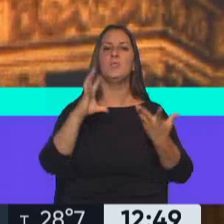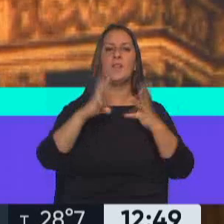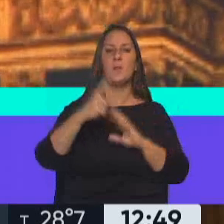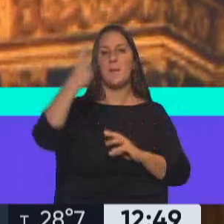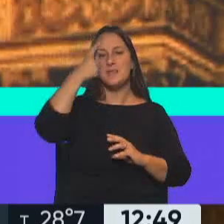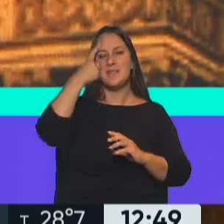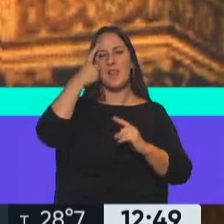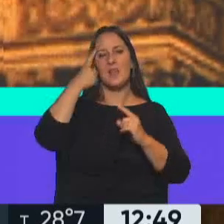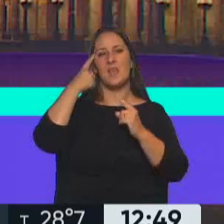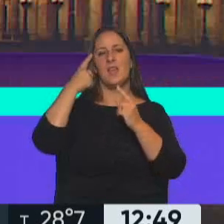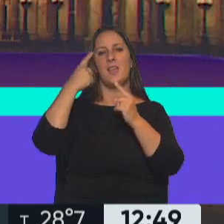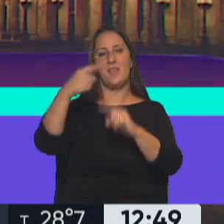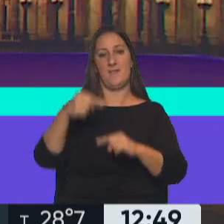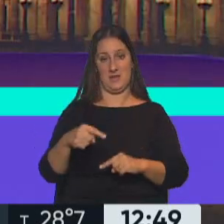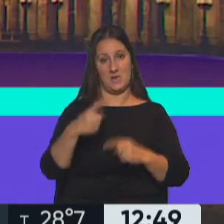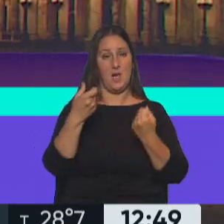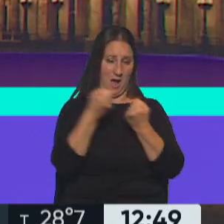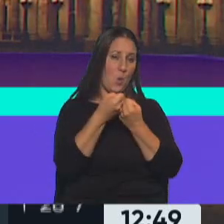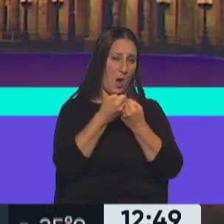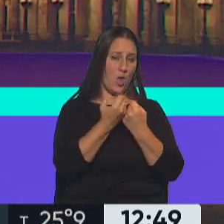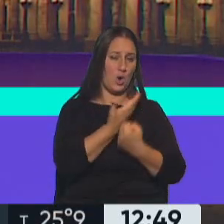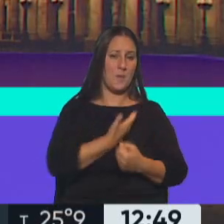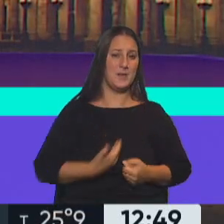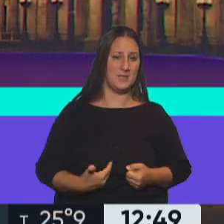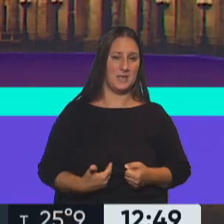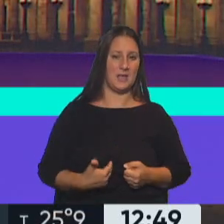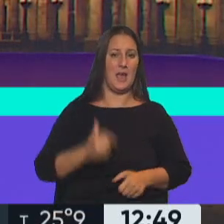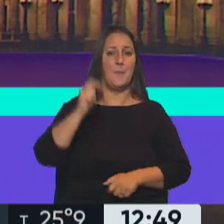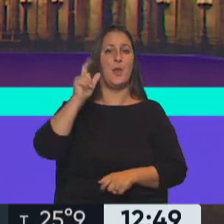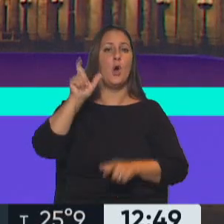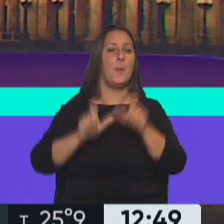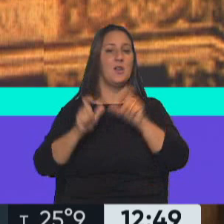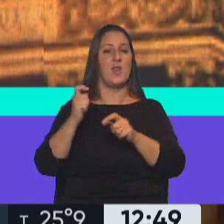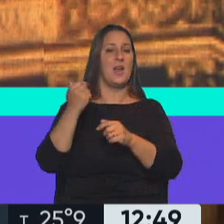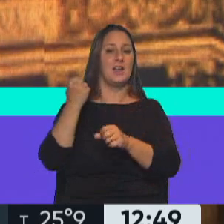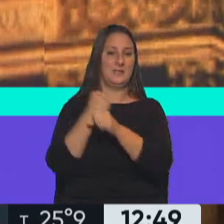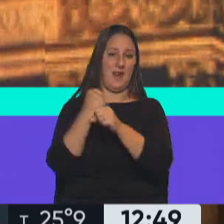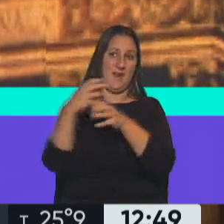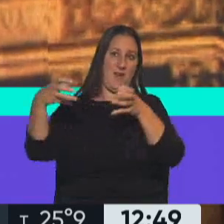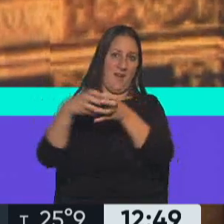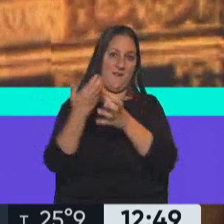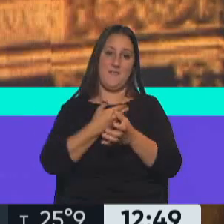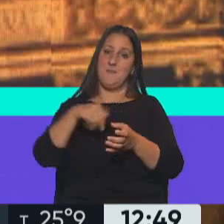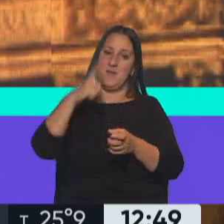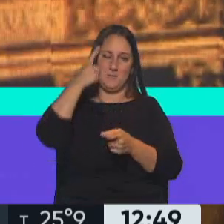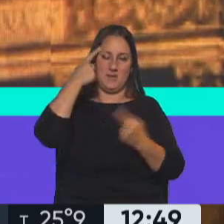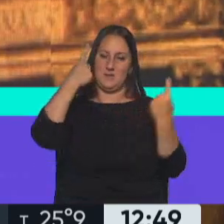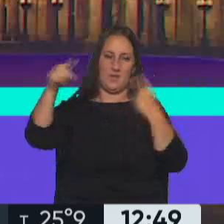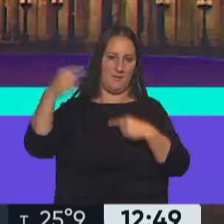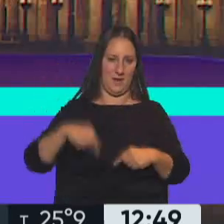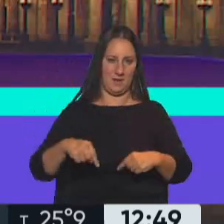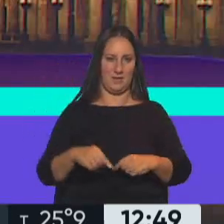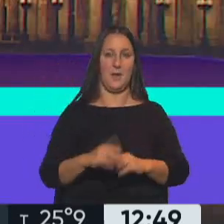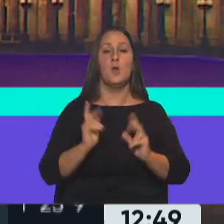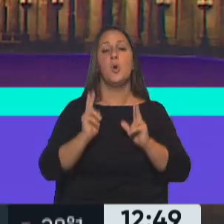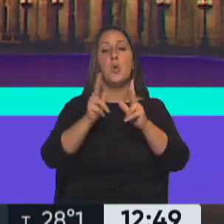siendo distinta, y comparto la mirada del presidente, a la que sostienen los funcionarios del staff del Fondo Monetario Internacional. Lo